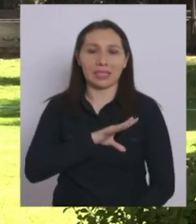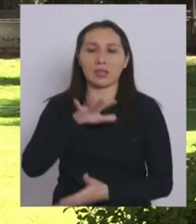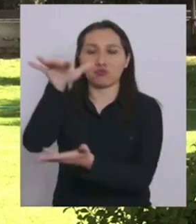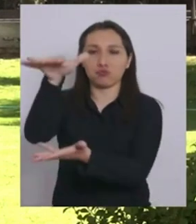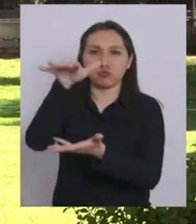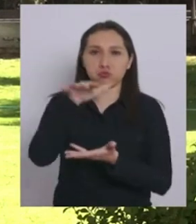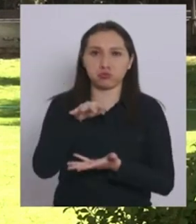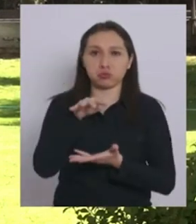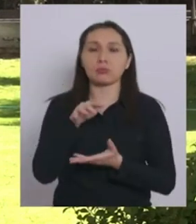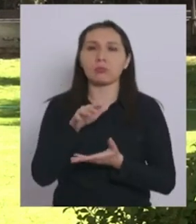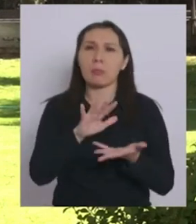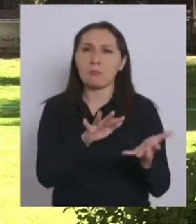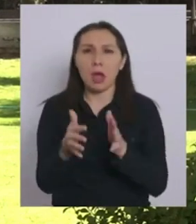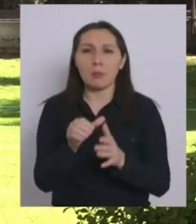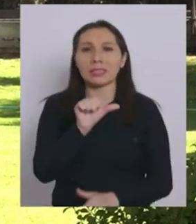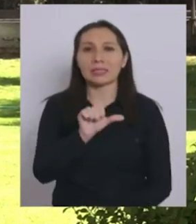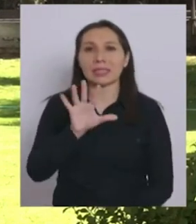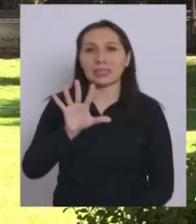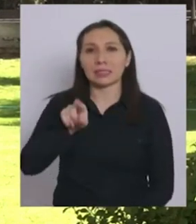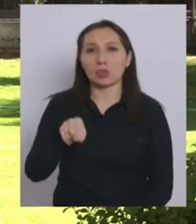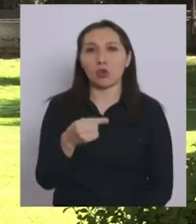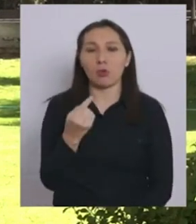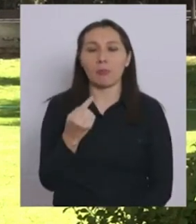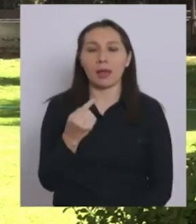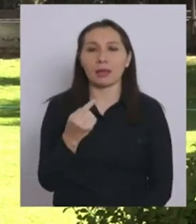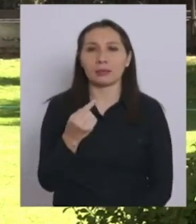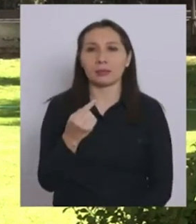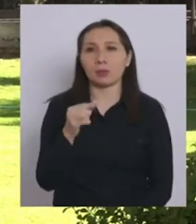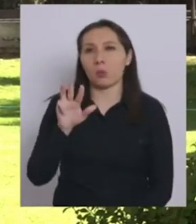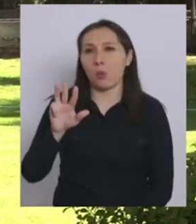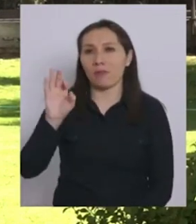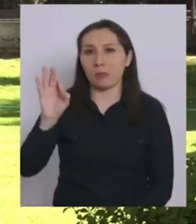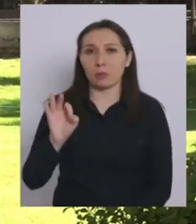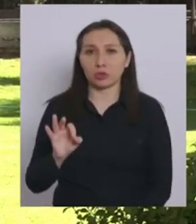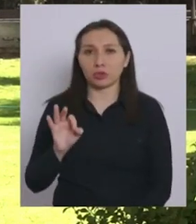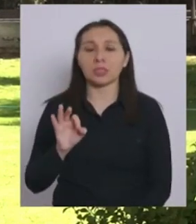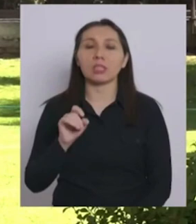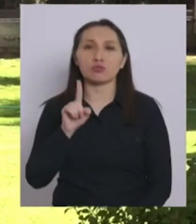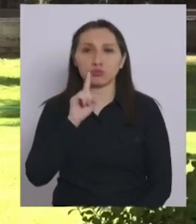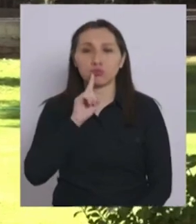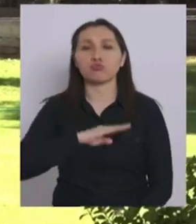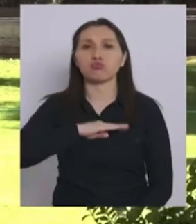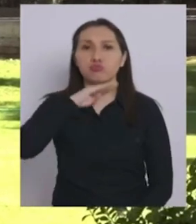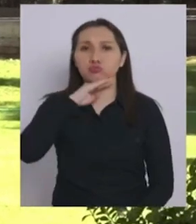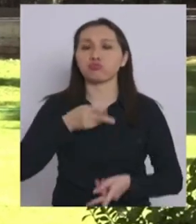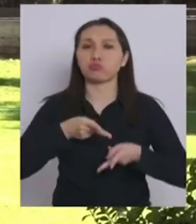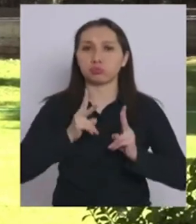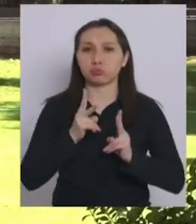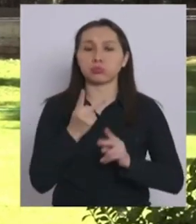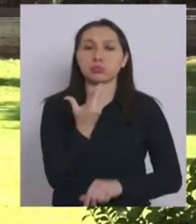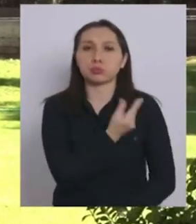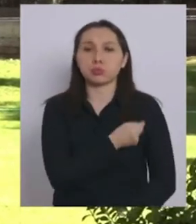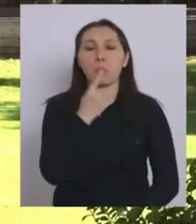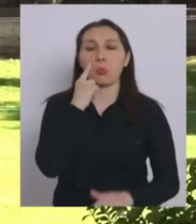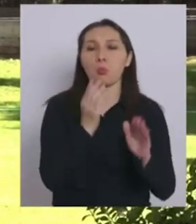tiene aproximadamente un 65 y un 9 por ciento de eficacia comprobada